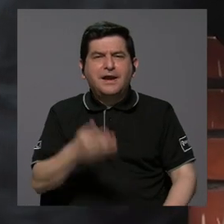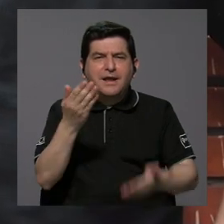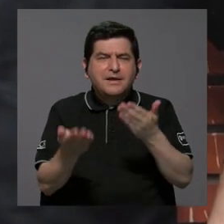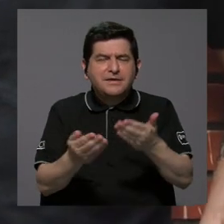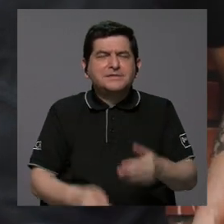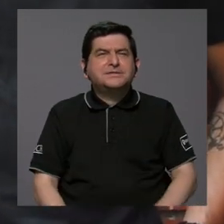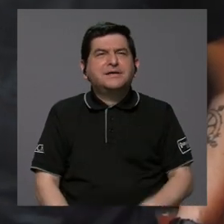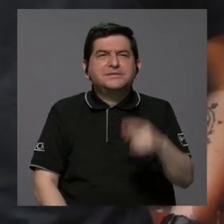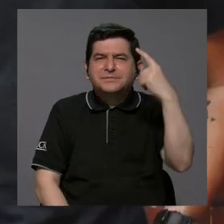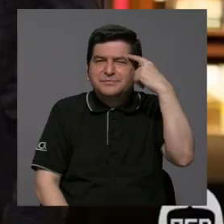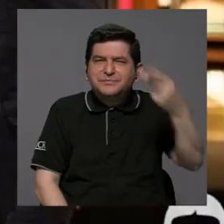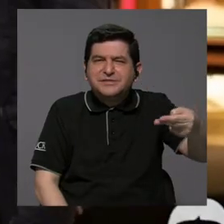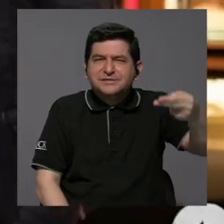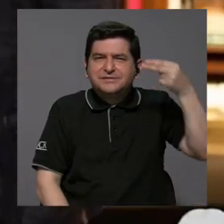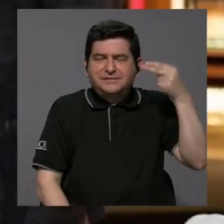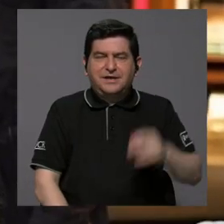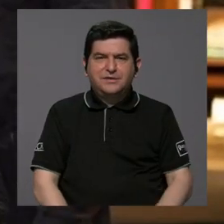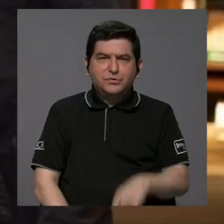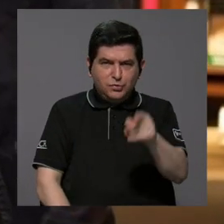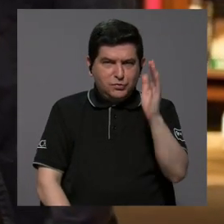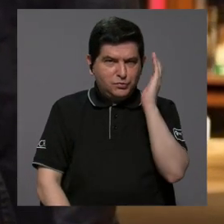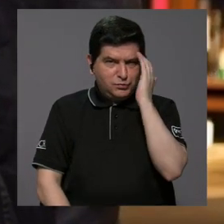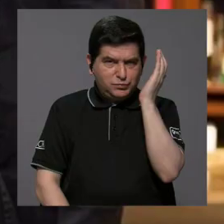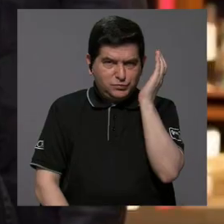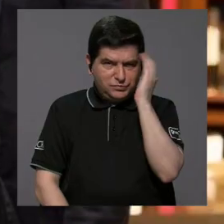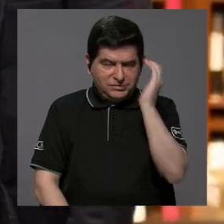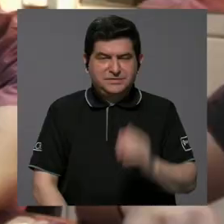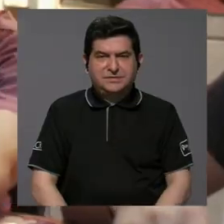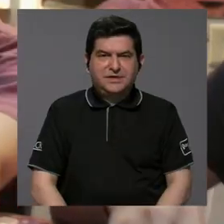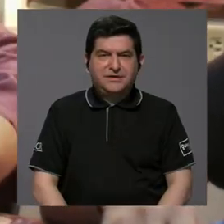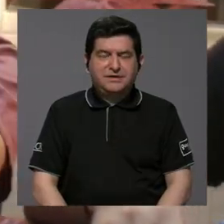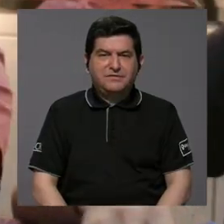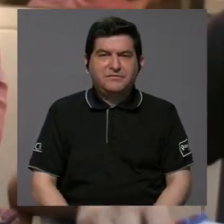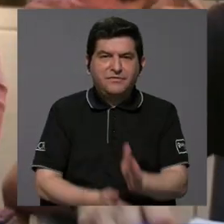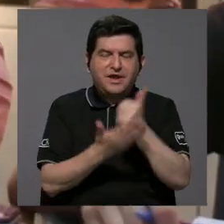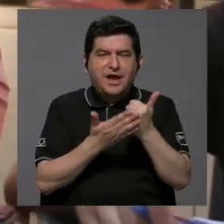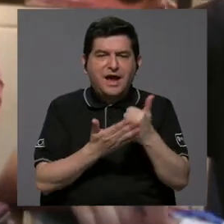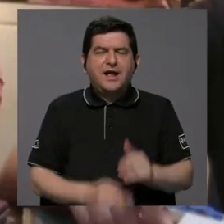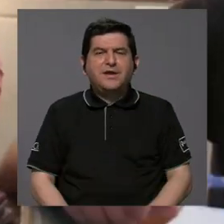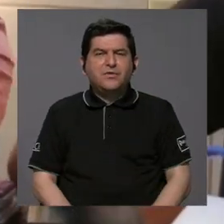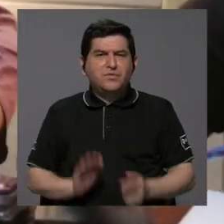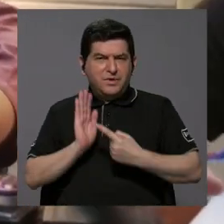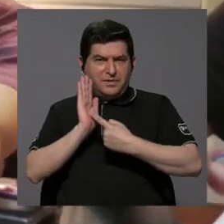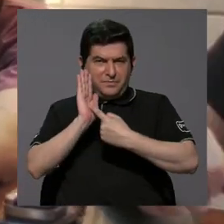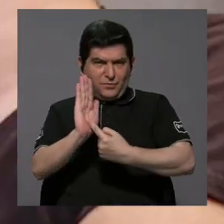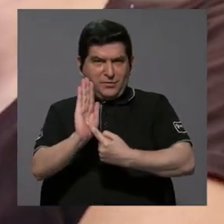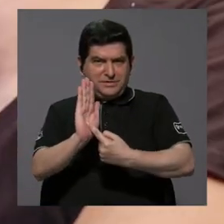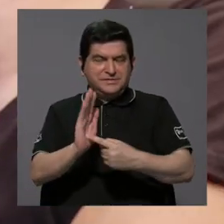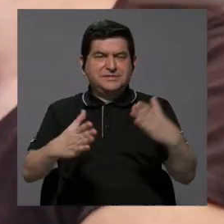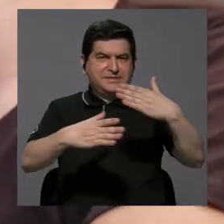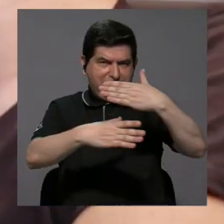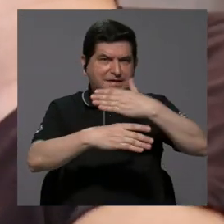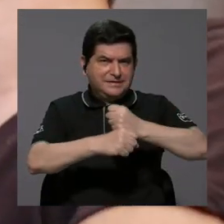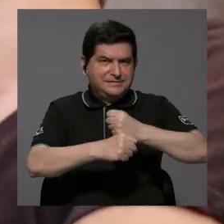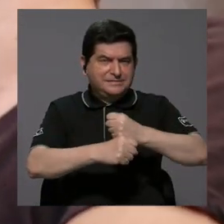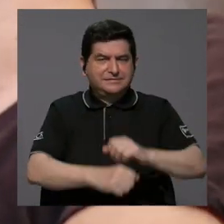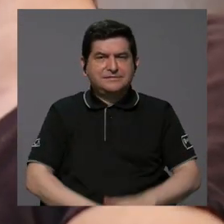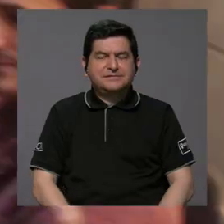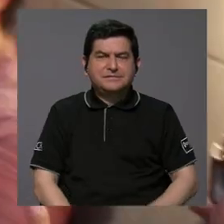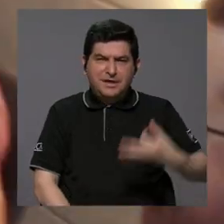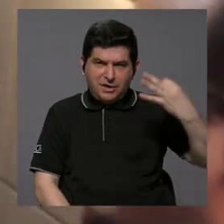abordando la historia tenés conocimiento de algunos montajes que se hicieron